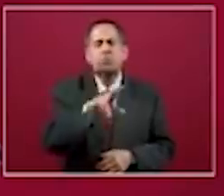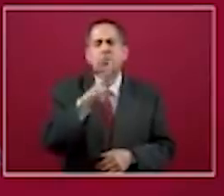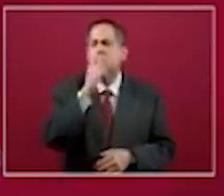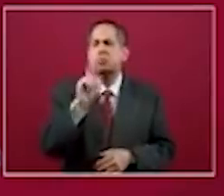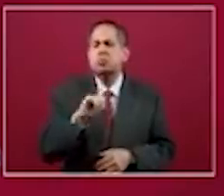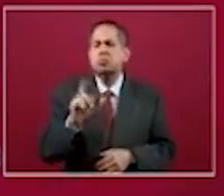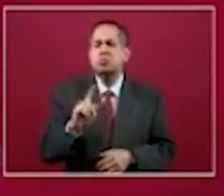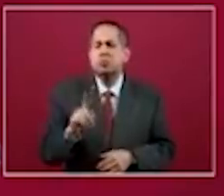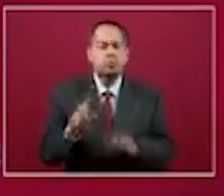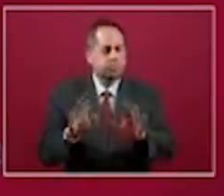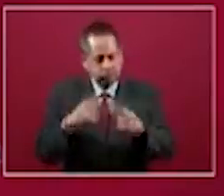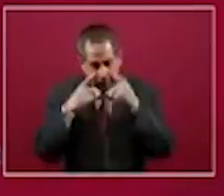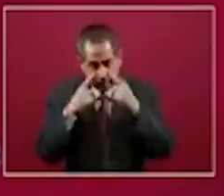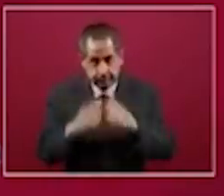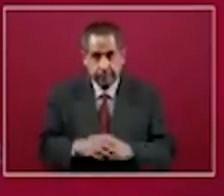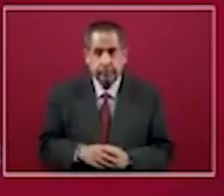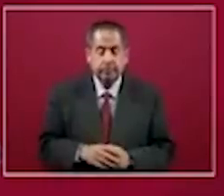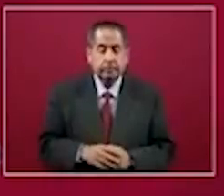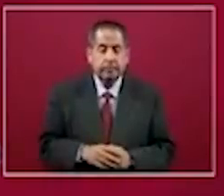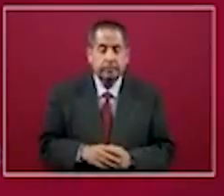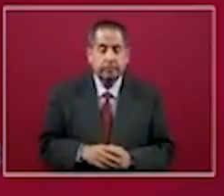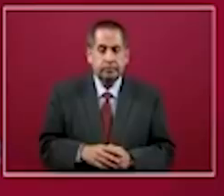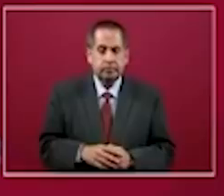gobierno. Miren,